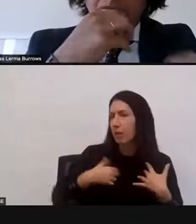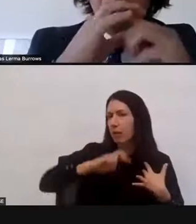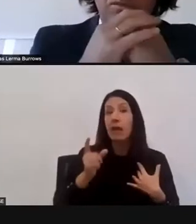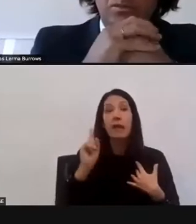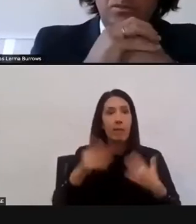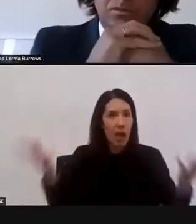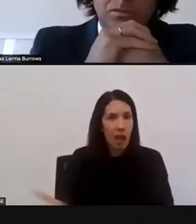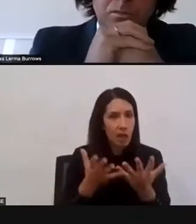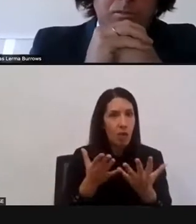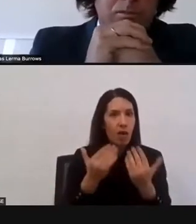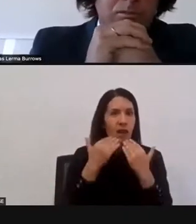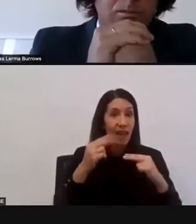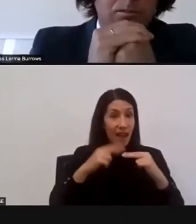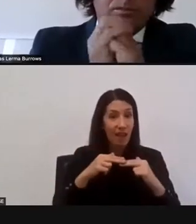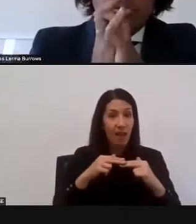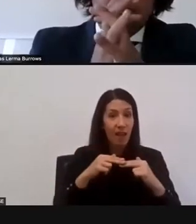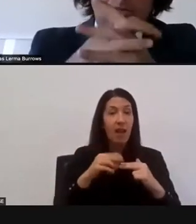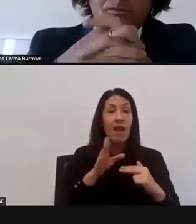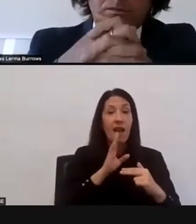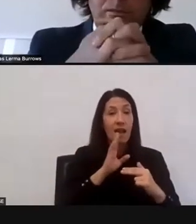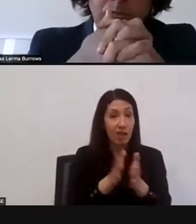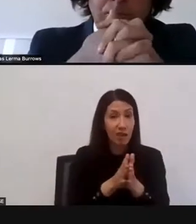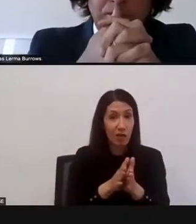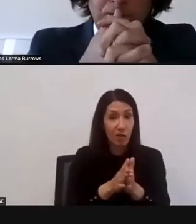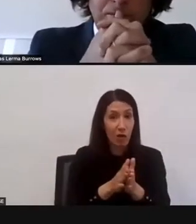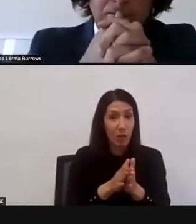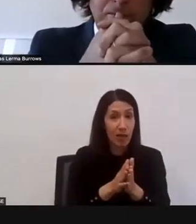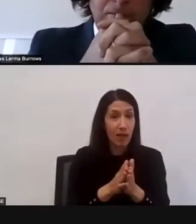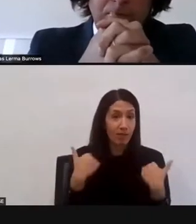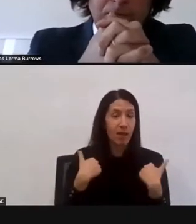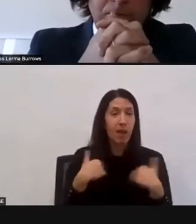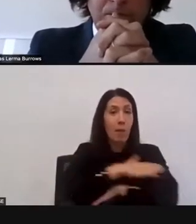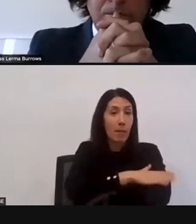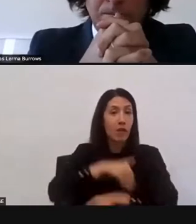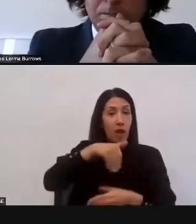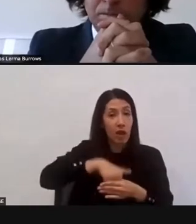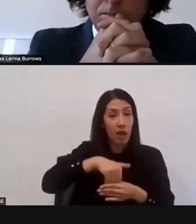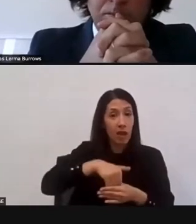través del enlace que ya publicó Beatriz del Ministerio del Interior, Delitos de Odio,